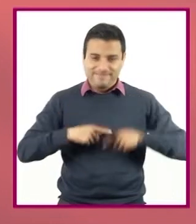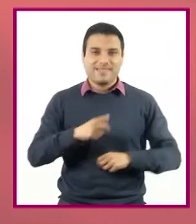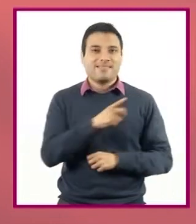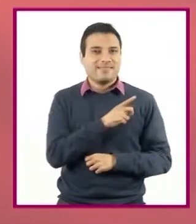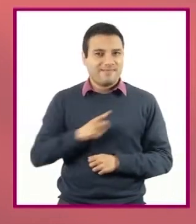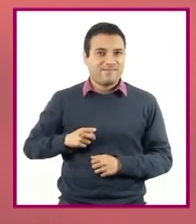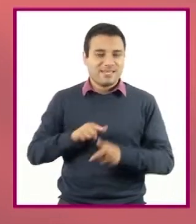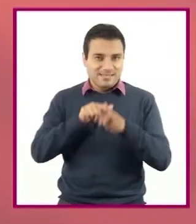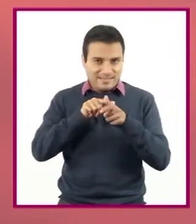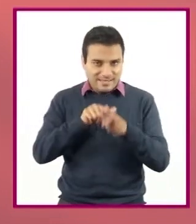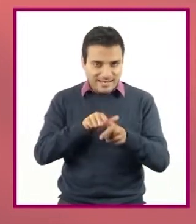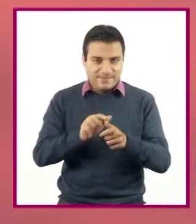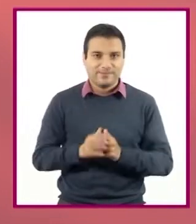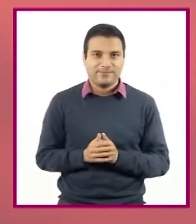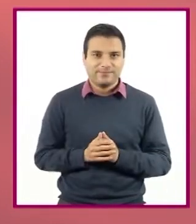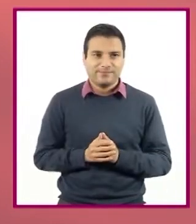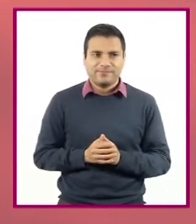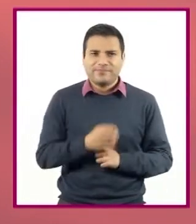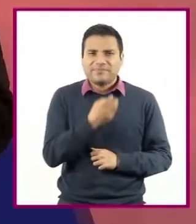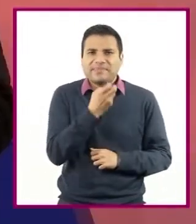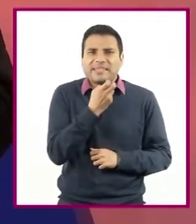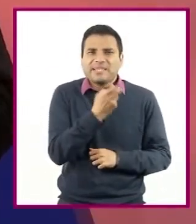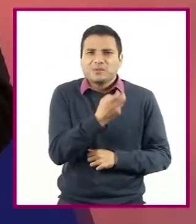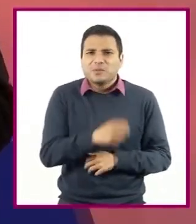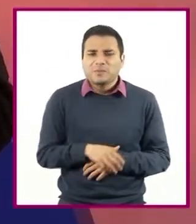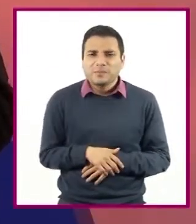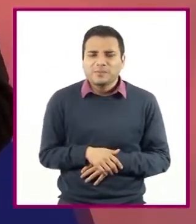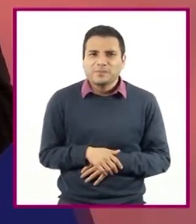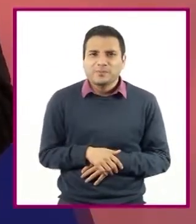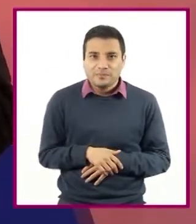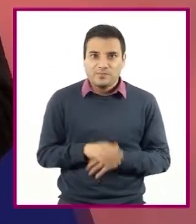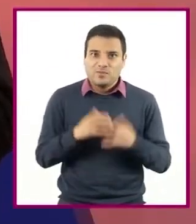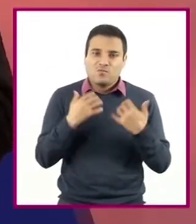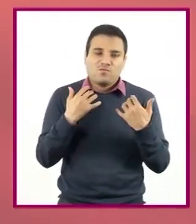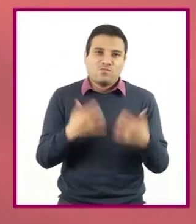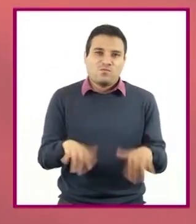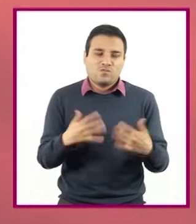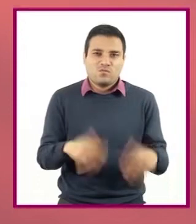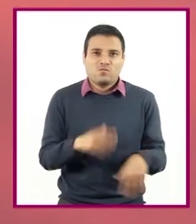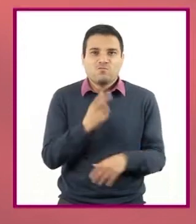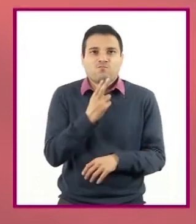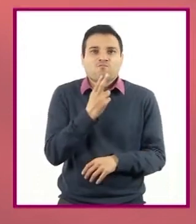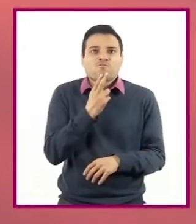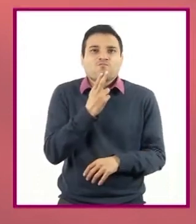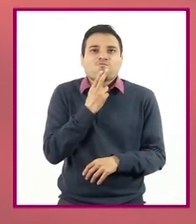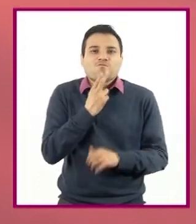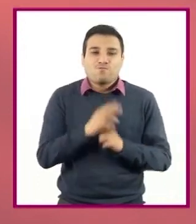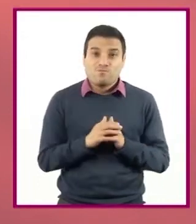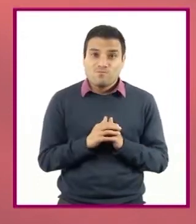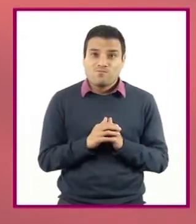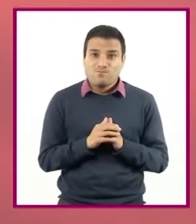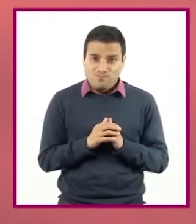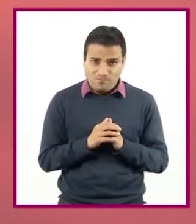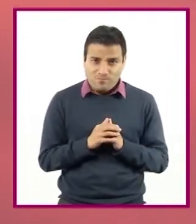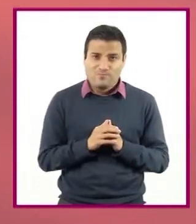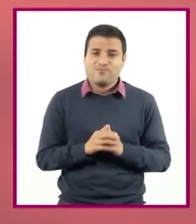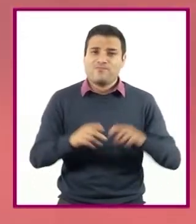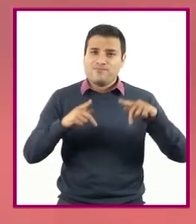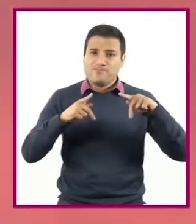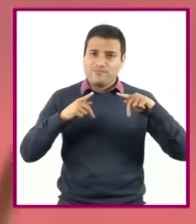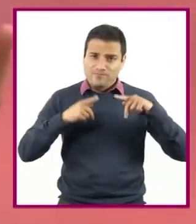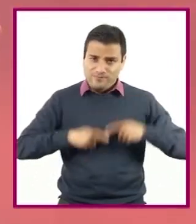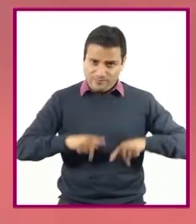del relato brinda homenaje a una de las tablas de salvación que han rescatado tantos náufragos de la